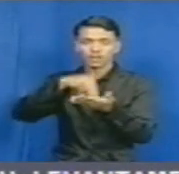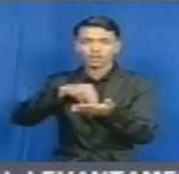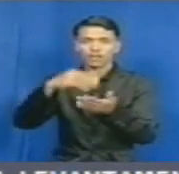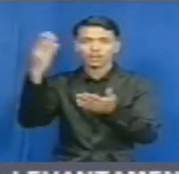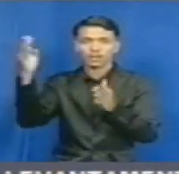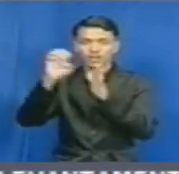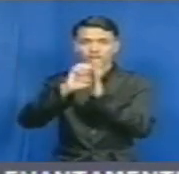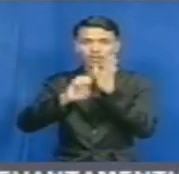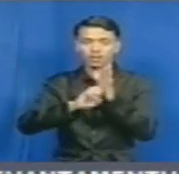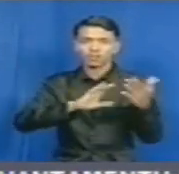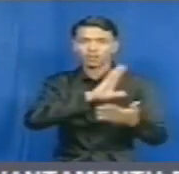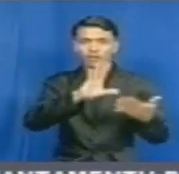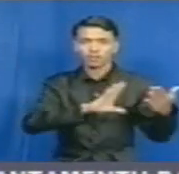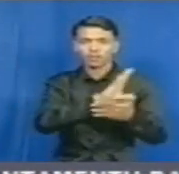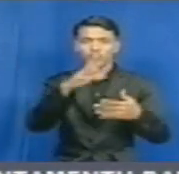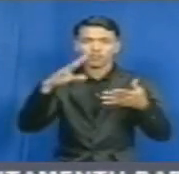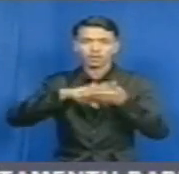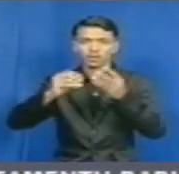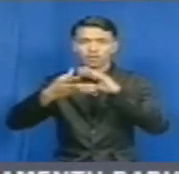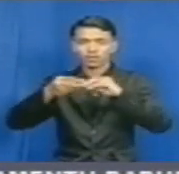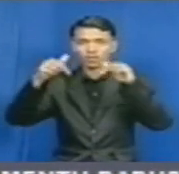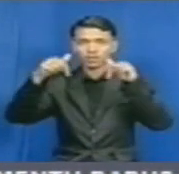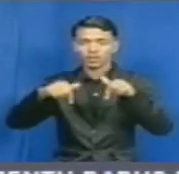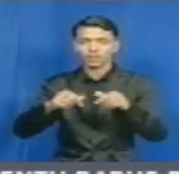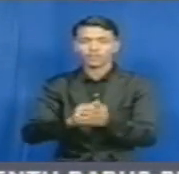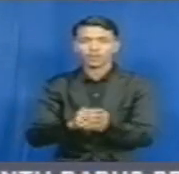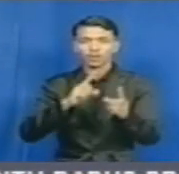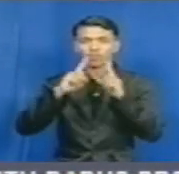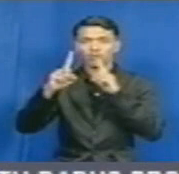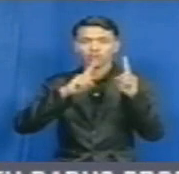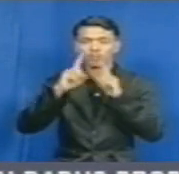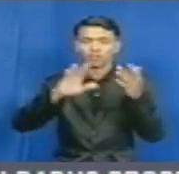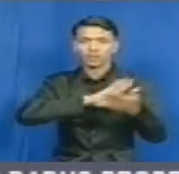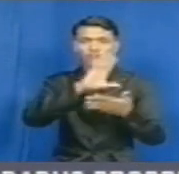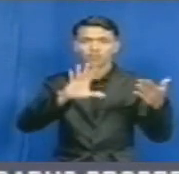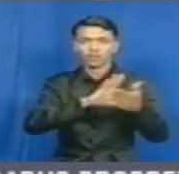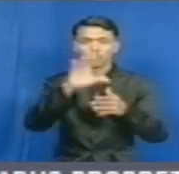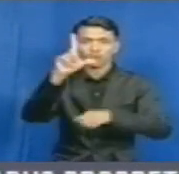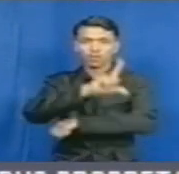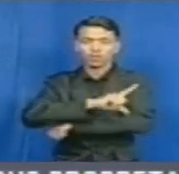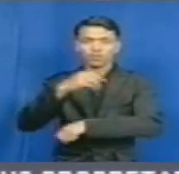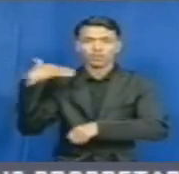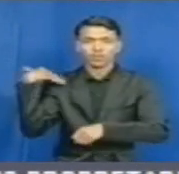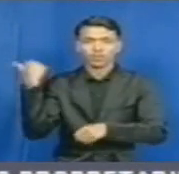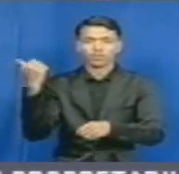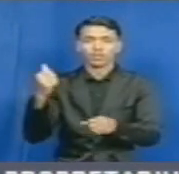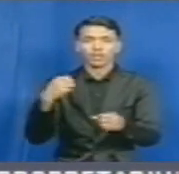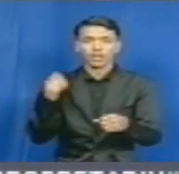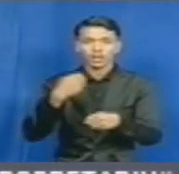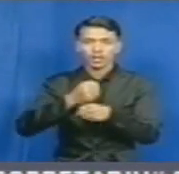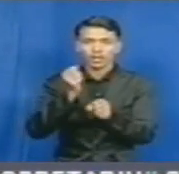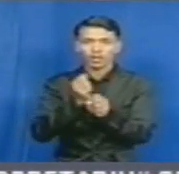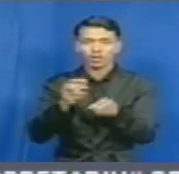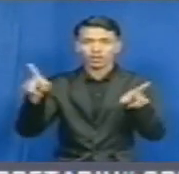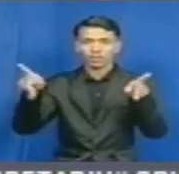evento histórico né. Informo con la celebración de la Nacional de Juventud en Timor-Laran Italo y puestos administrativos